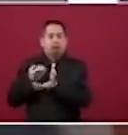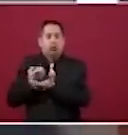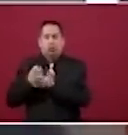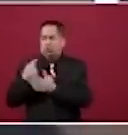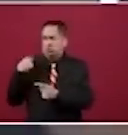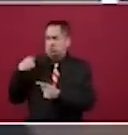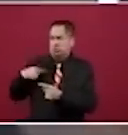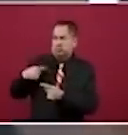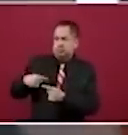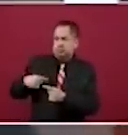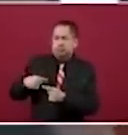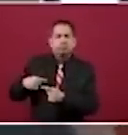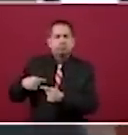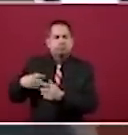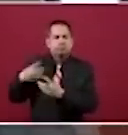los últimos